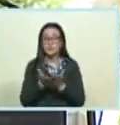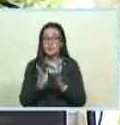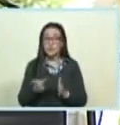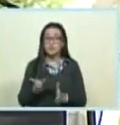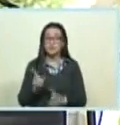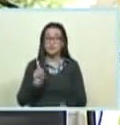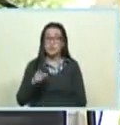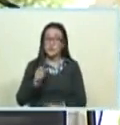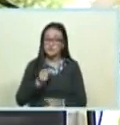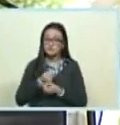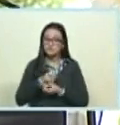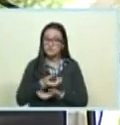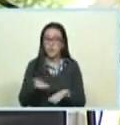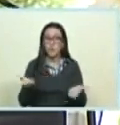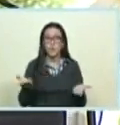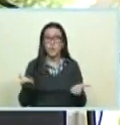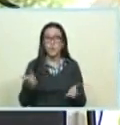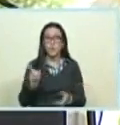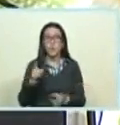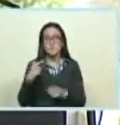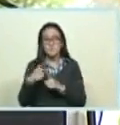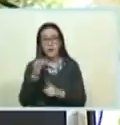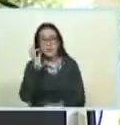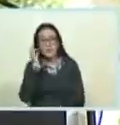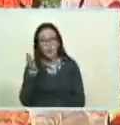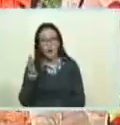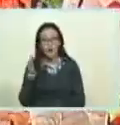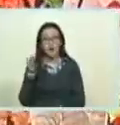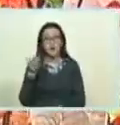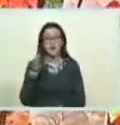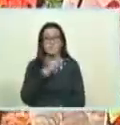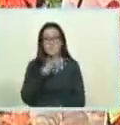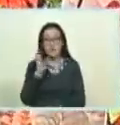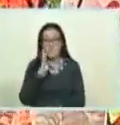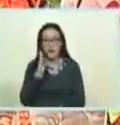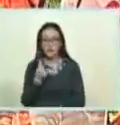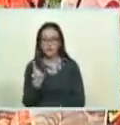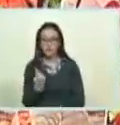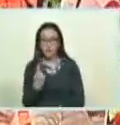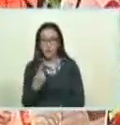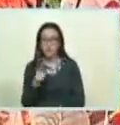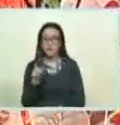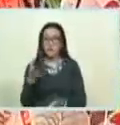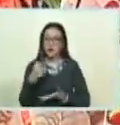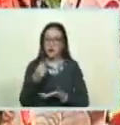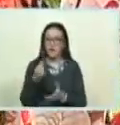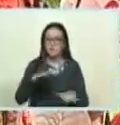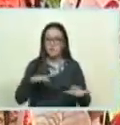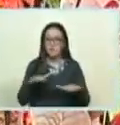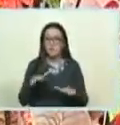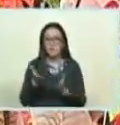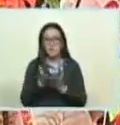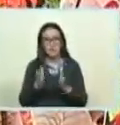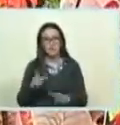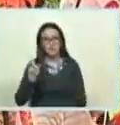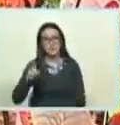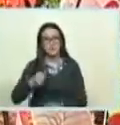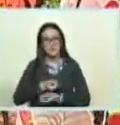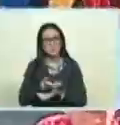estudiantes también, además de las mujeres jefas de hogar, además de los CLAP, llegue al movimiento estudiantil